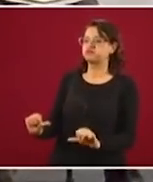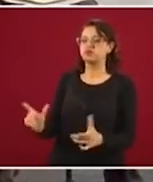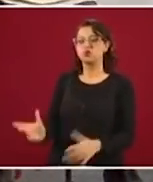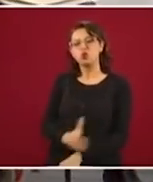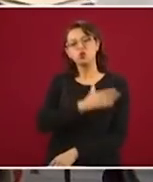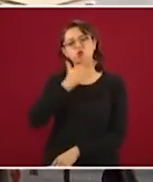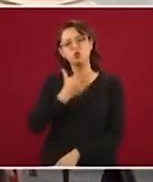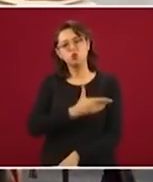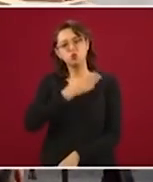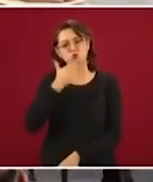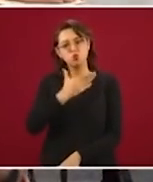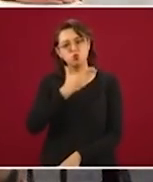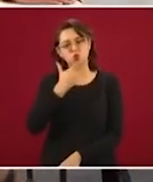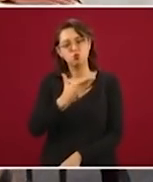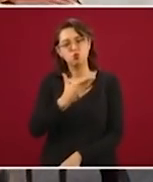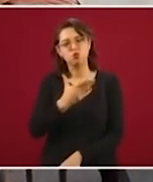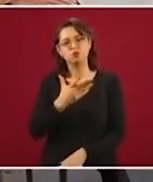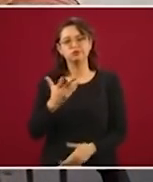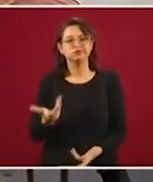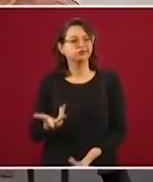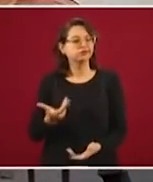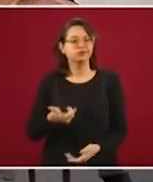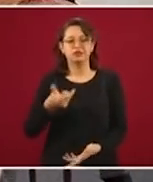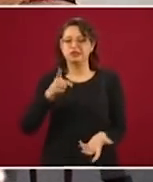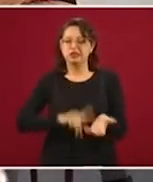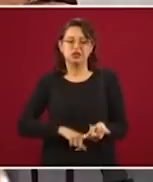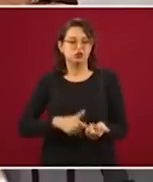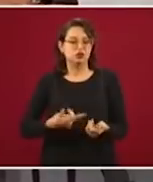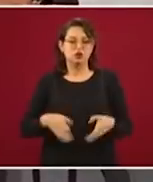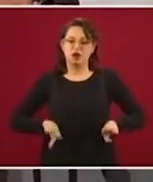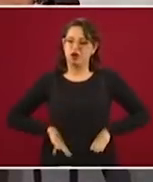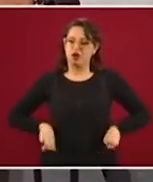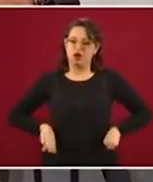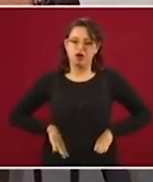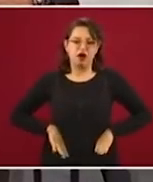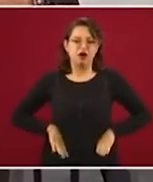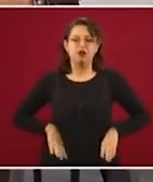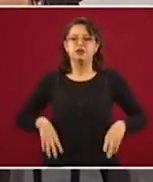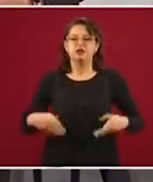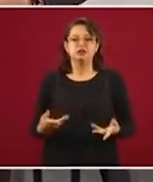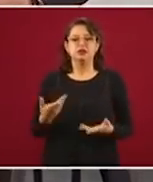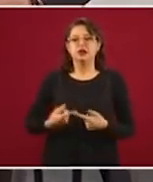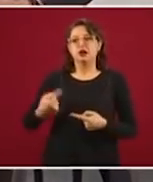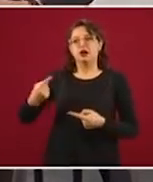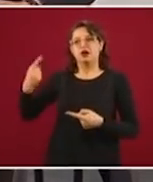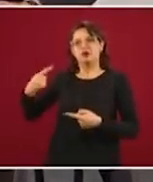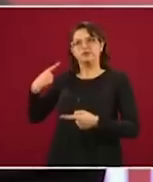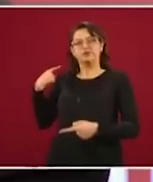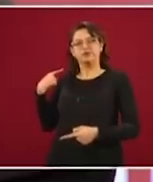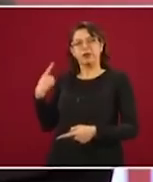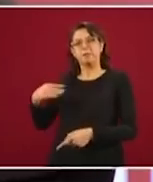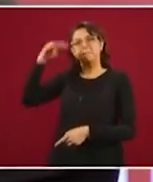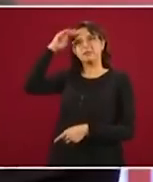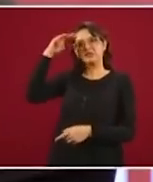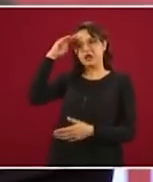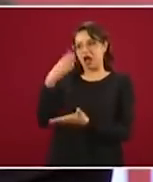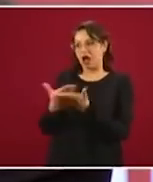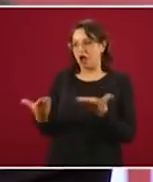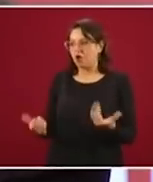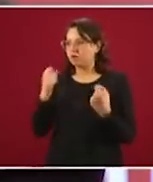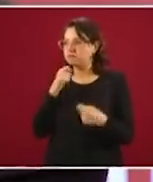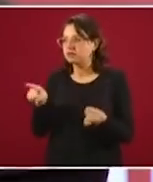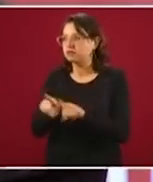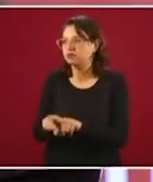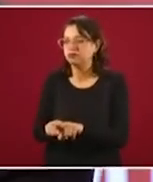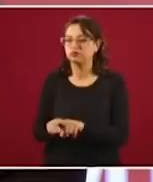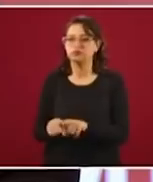costumbres muy posiblemente ancladas en prácticas que existían en administraciones pasadas y piensan que somos iguales